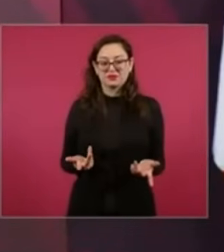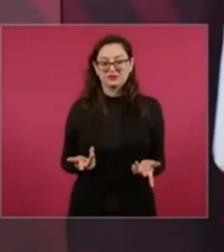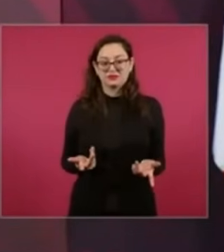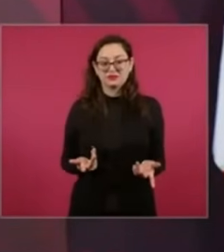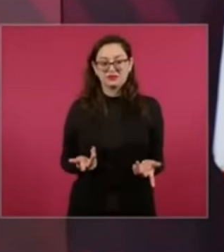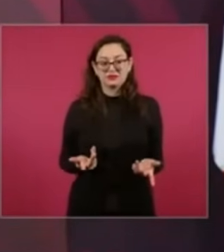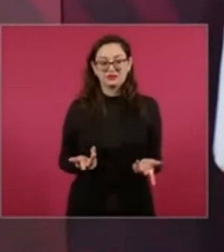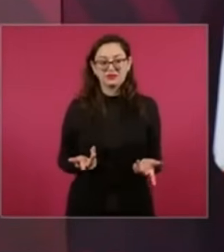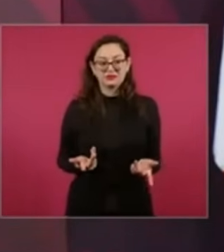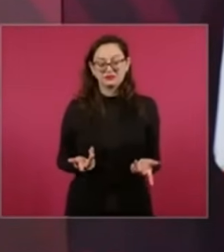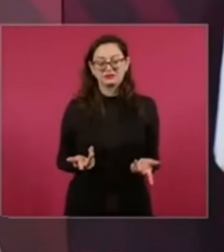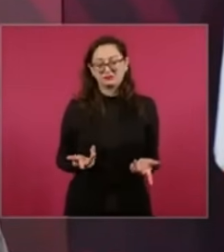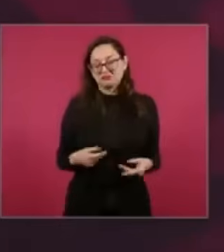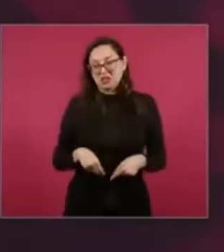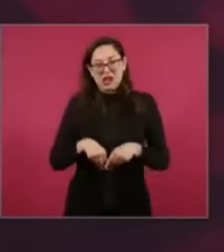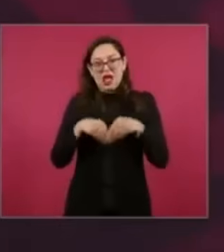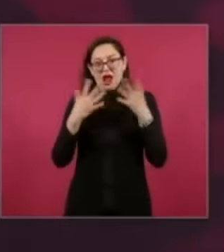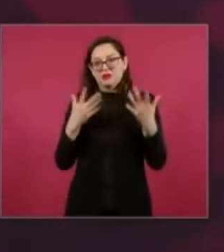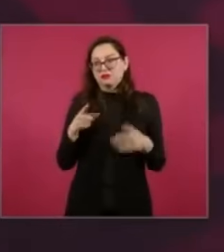una vez Andrés